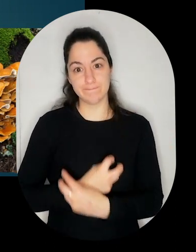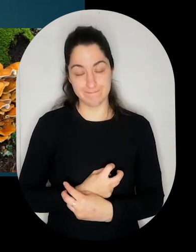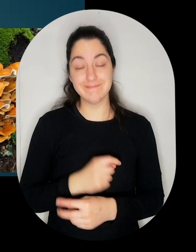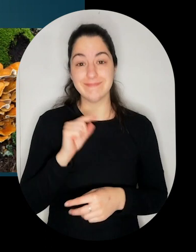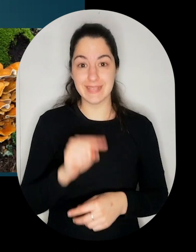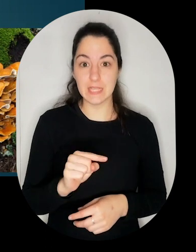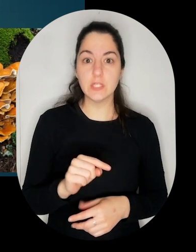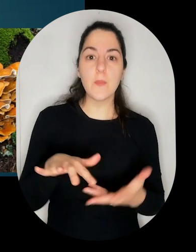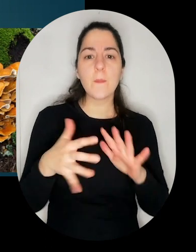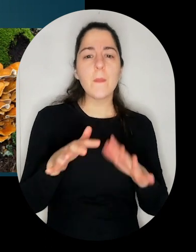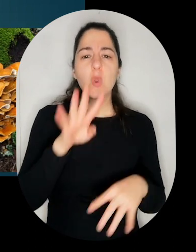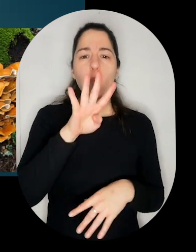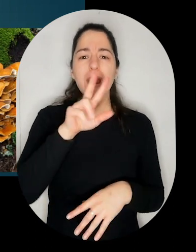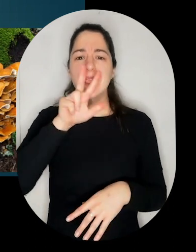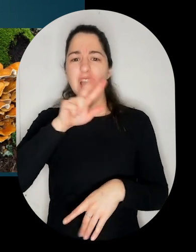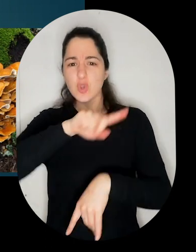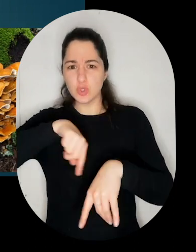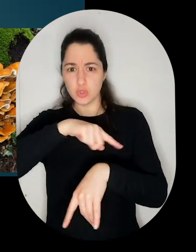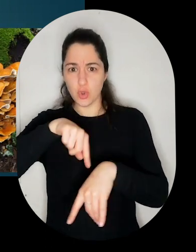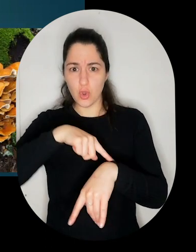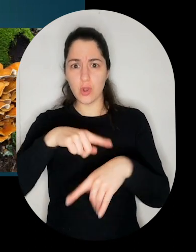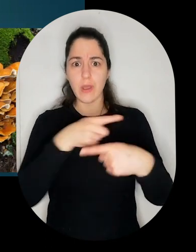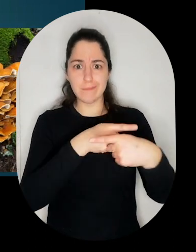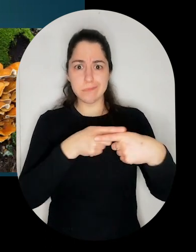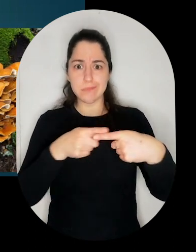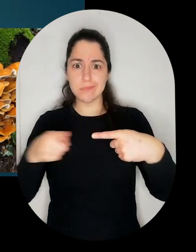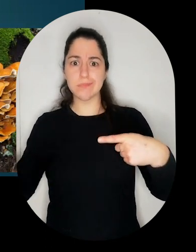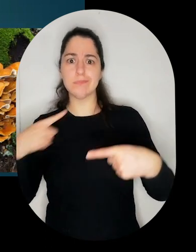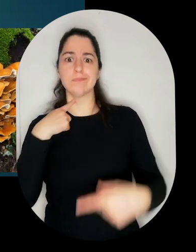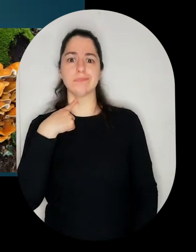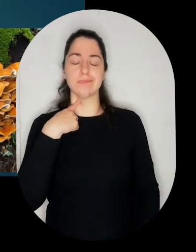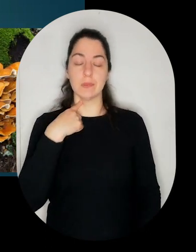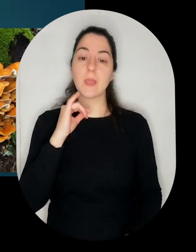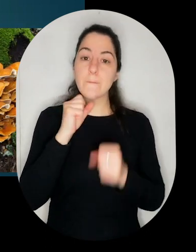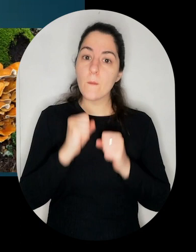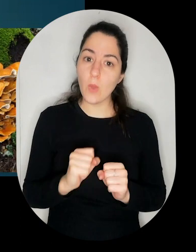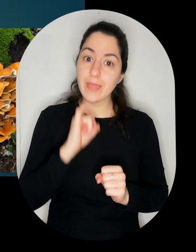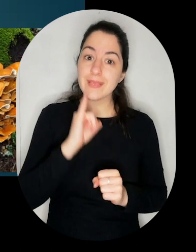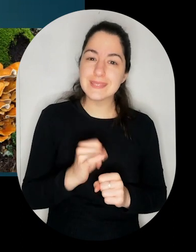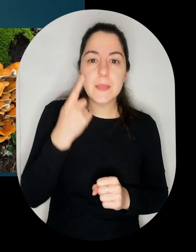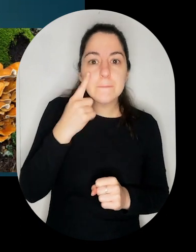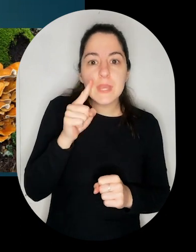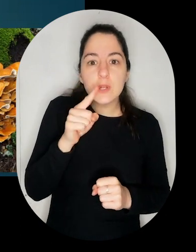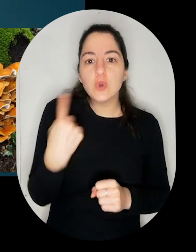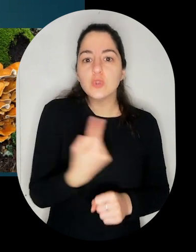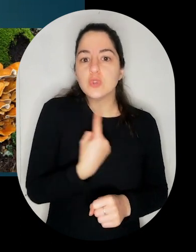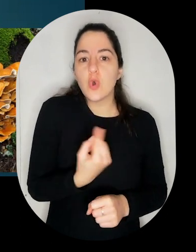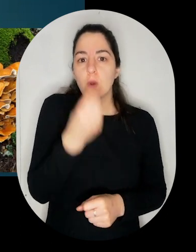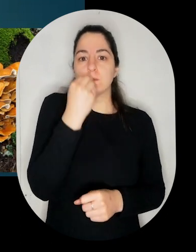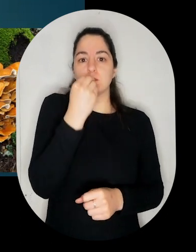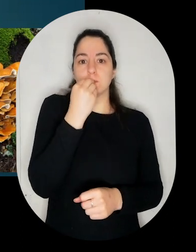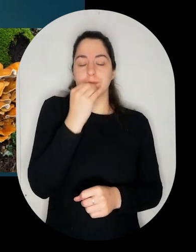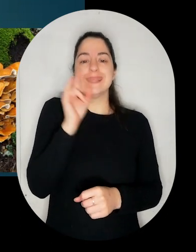48 horas en estos casos, en el caso de los coprinus, más tiempo incluso, hasta por una semana. Por tanto, se puede consumir perfectamente seguro, pero